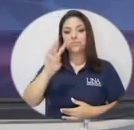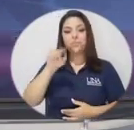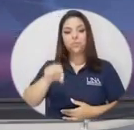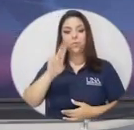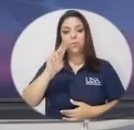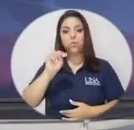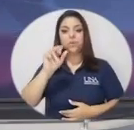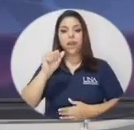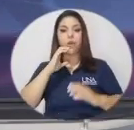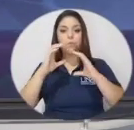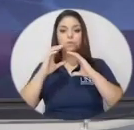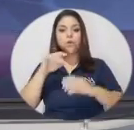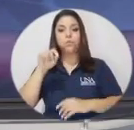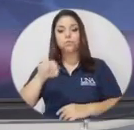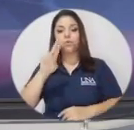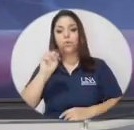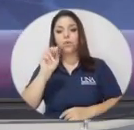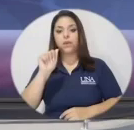en